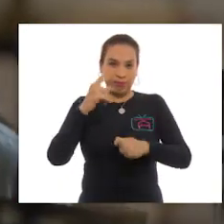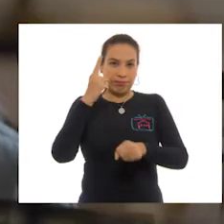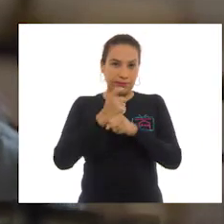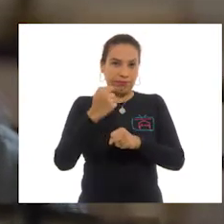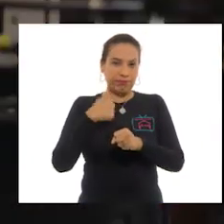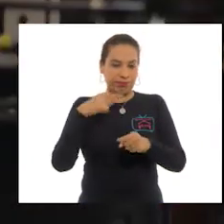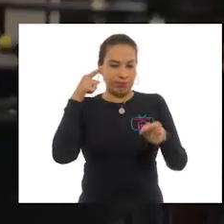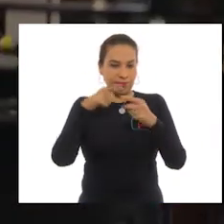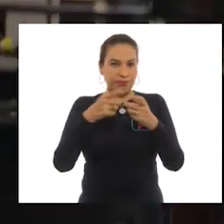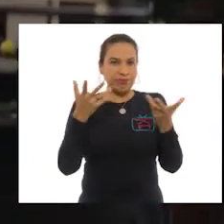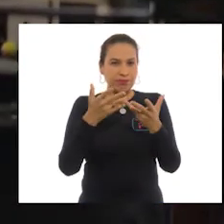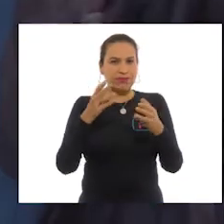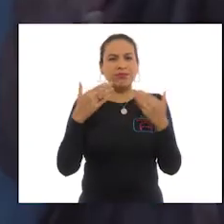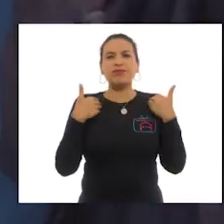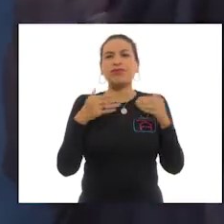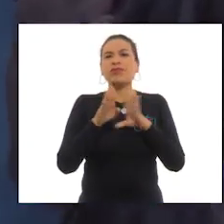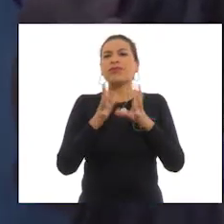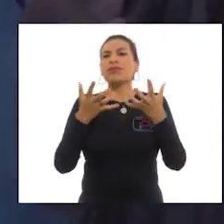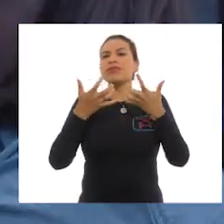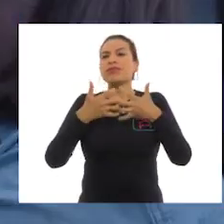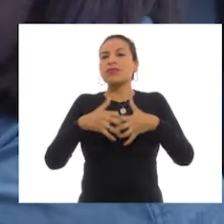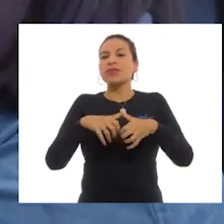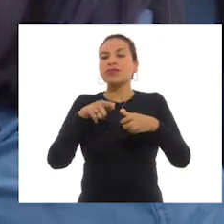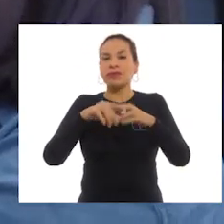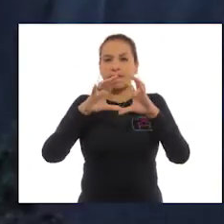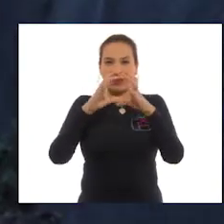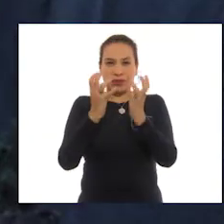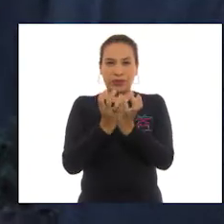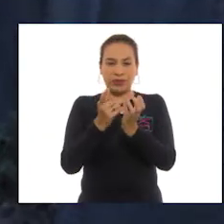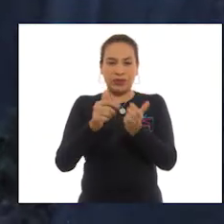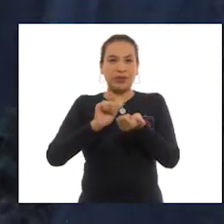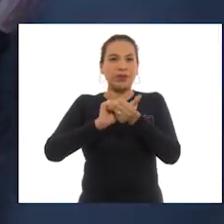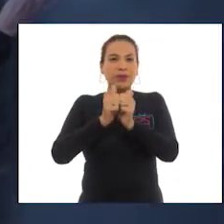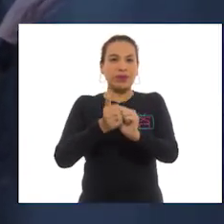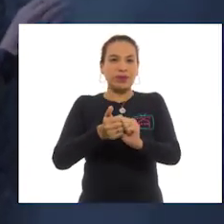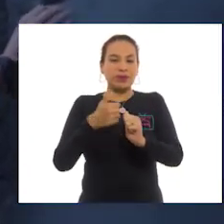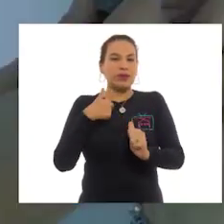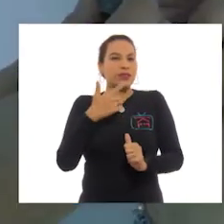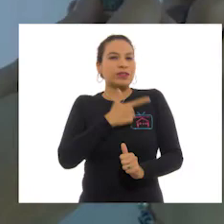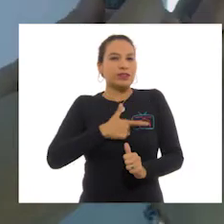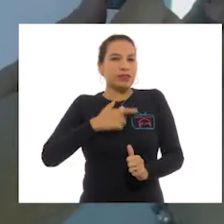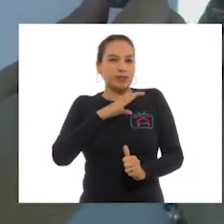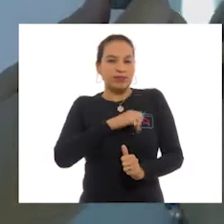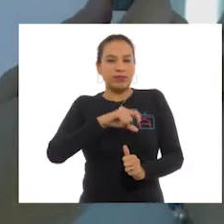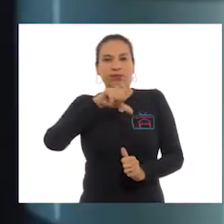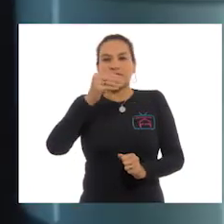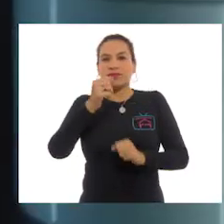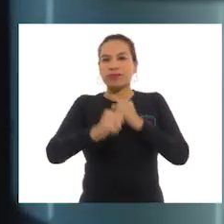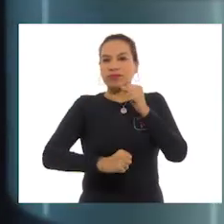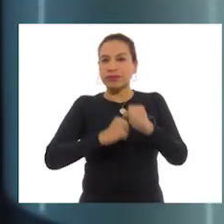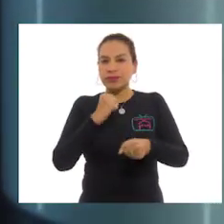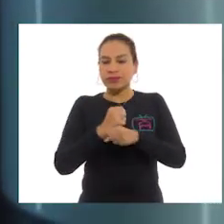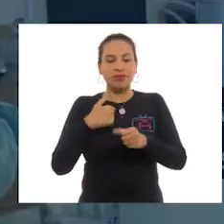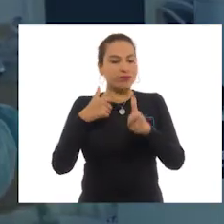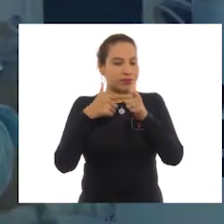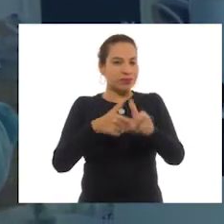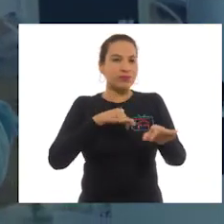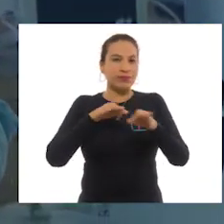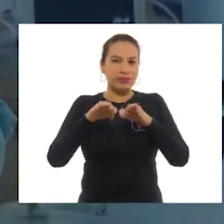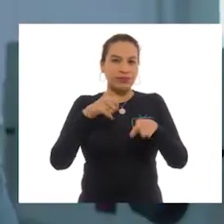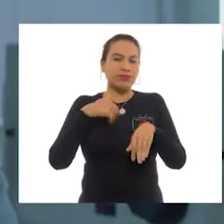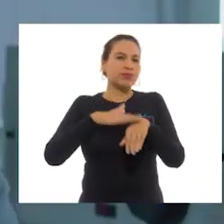reto y entender cómo funcionaba nuestra Tierra se convirtió en mi pasión. Después de muchos años, sigo trabajando